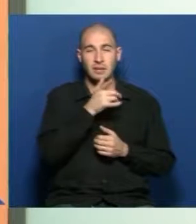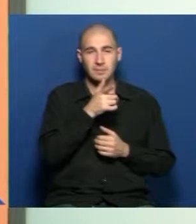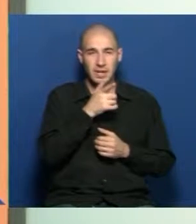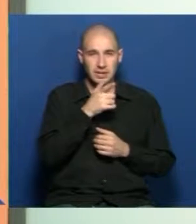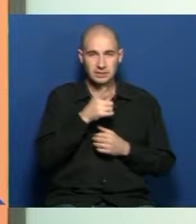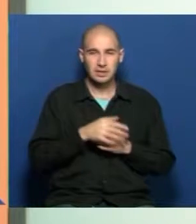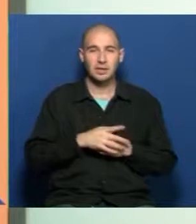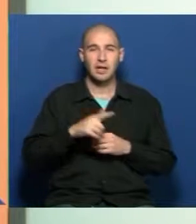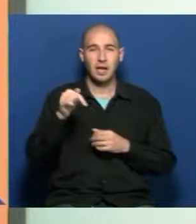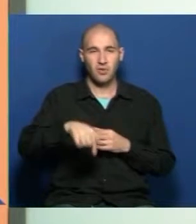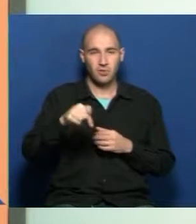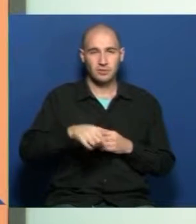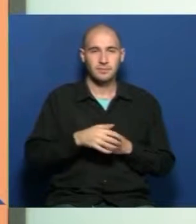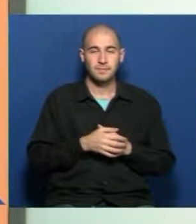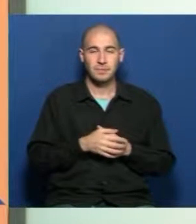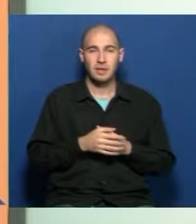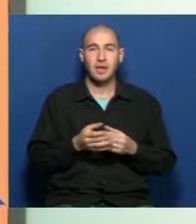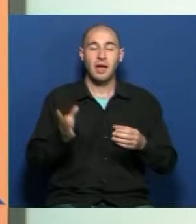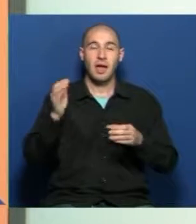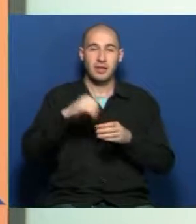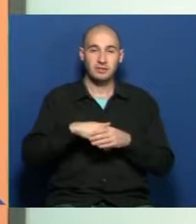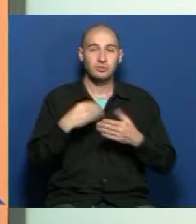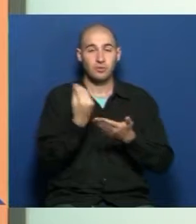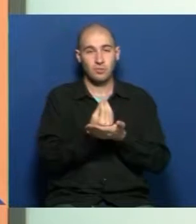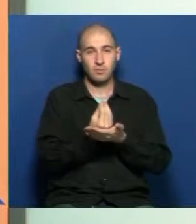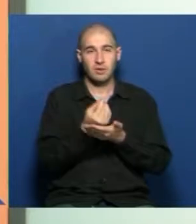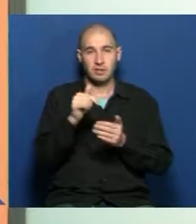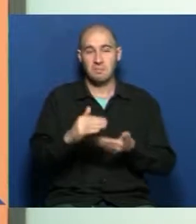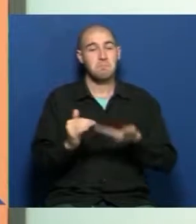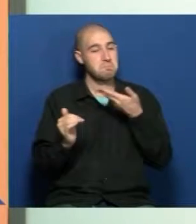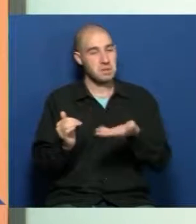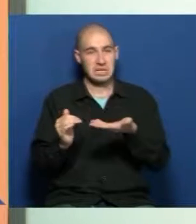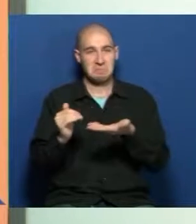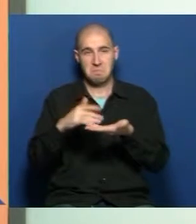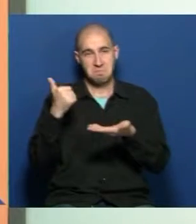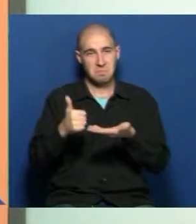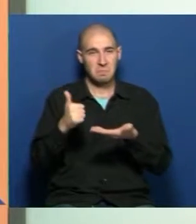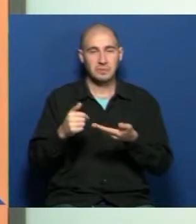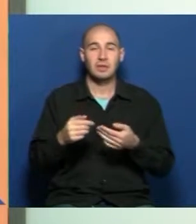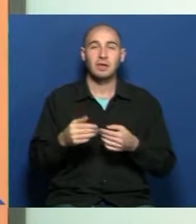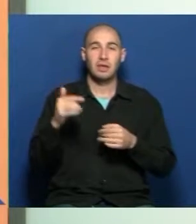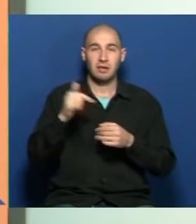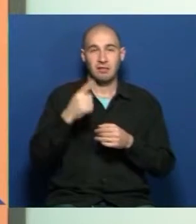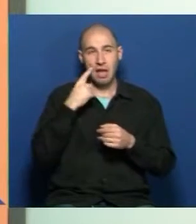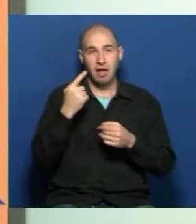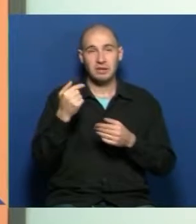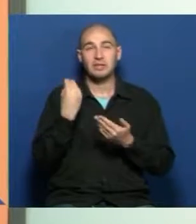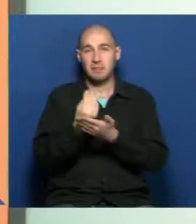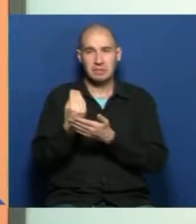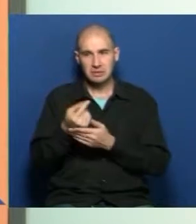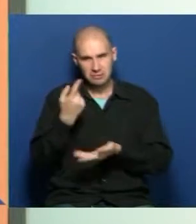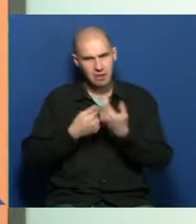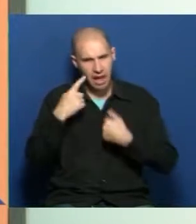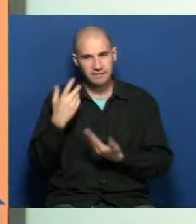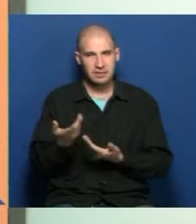que hoy integrar el cupo es un piso razonable y hay que hacerlo jugar con la